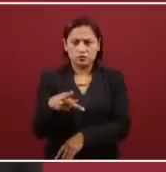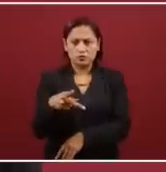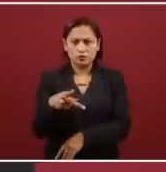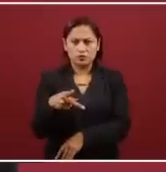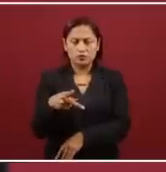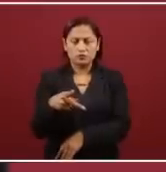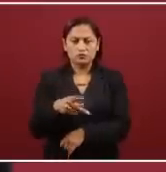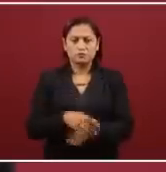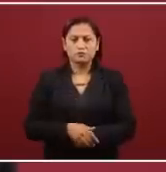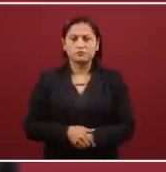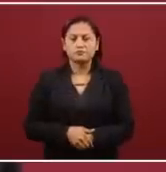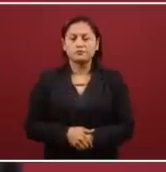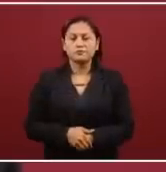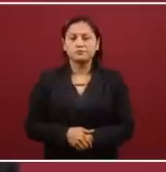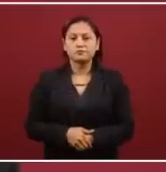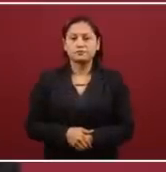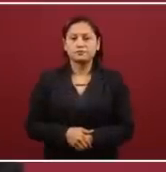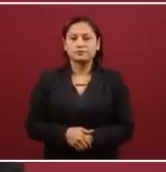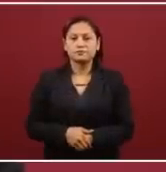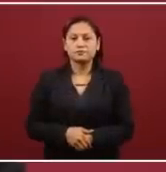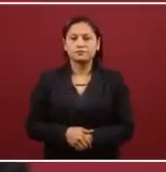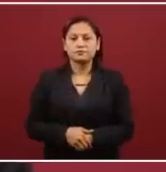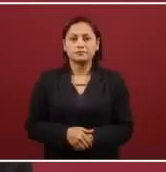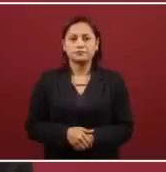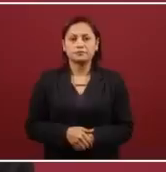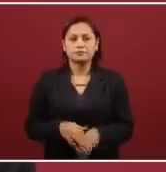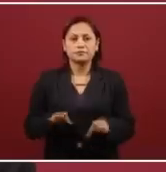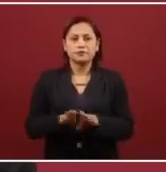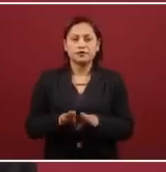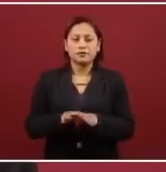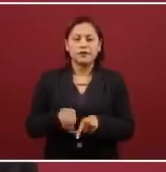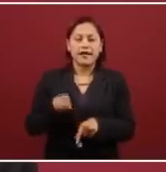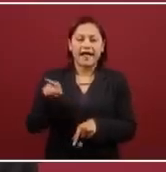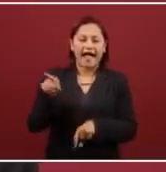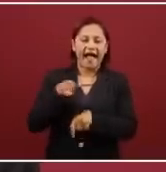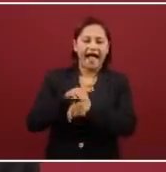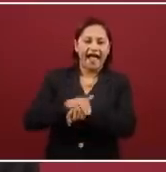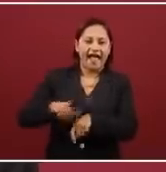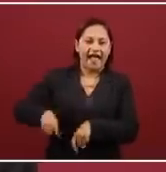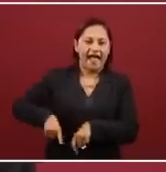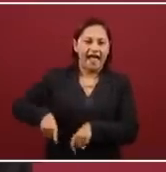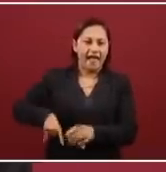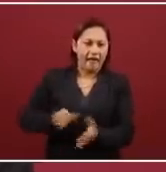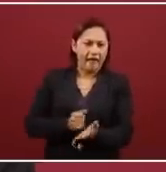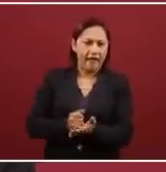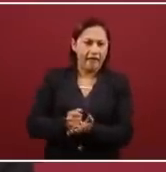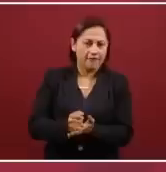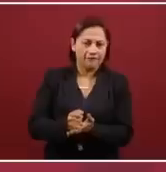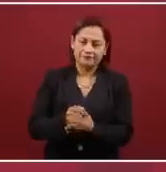porque les caiga bien el gobierno, sea